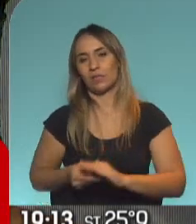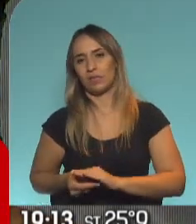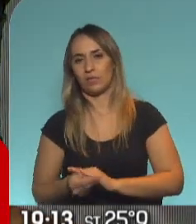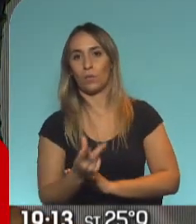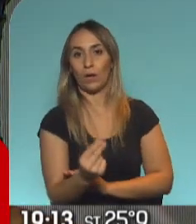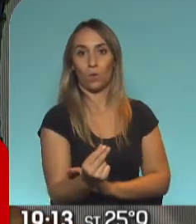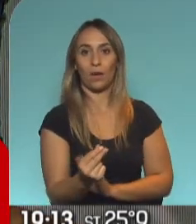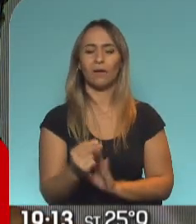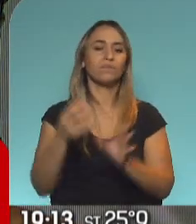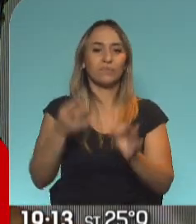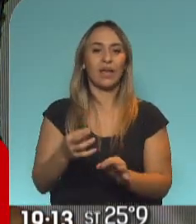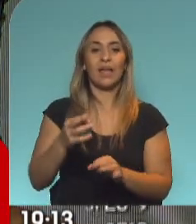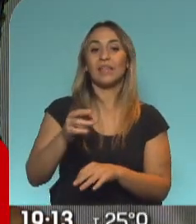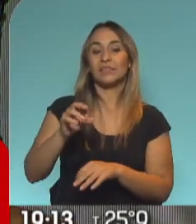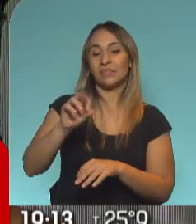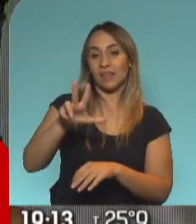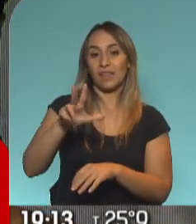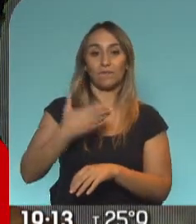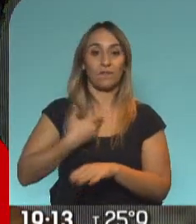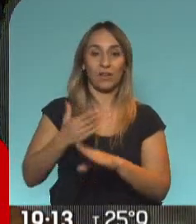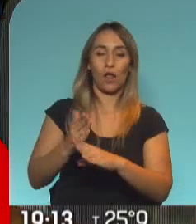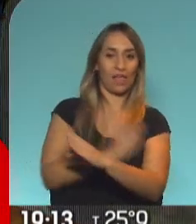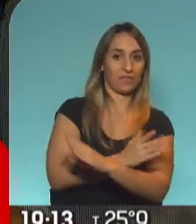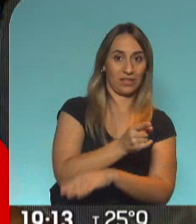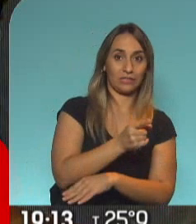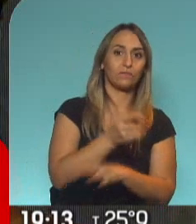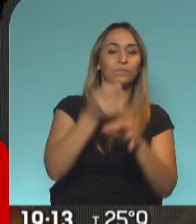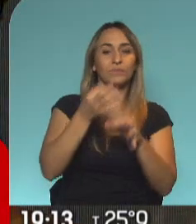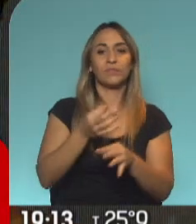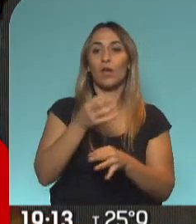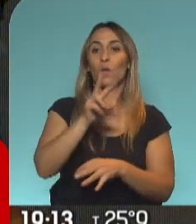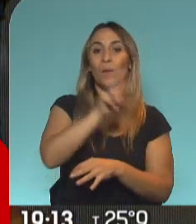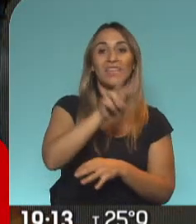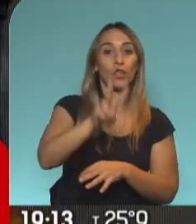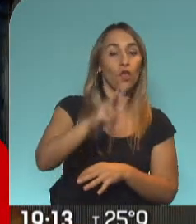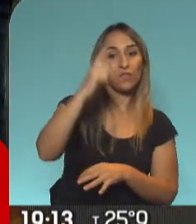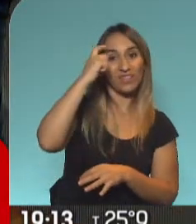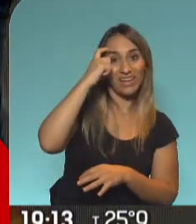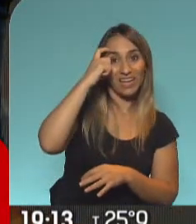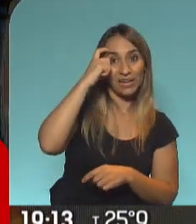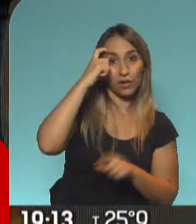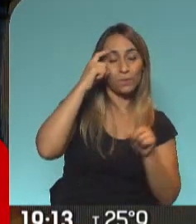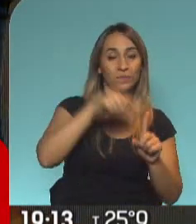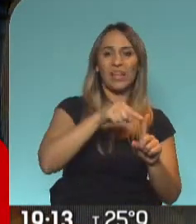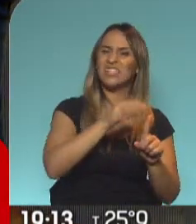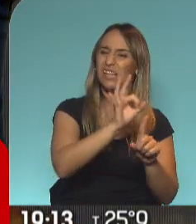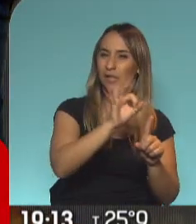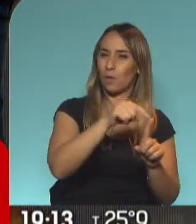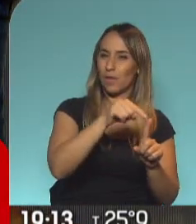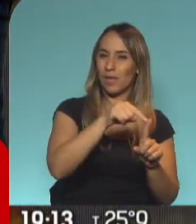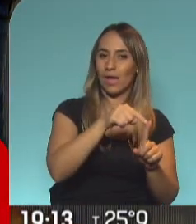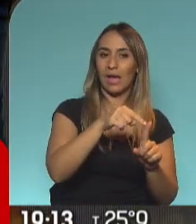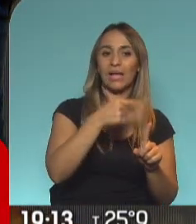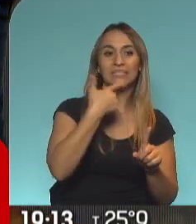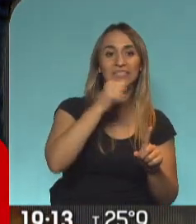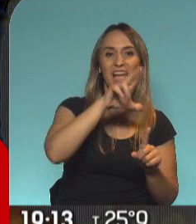febrero, habían cruzado estos mails que mostró Néstor recién, que fueron el 22 de enero. Es decir, que el 22 de enero Beatriz Sarlo ya sabía que no